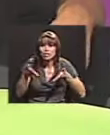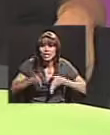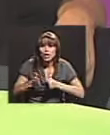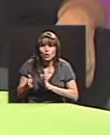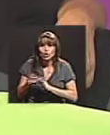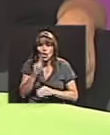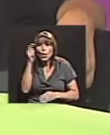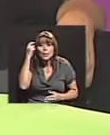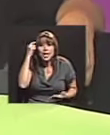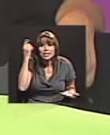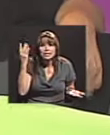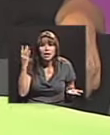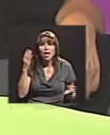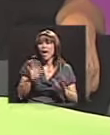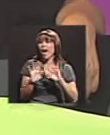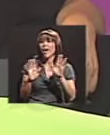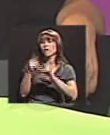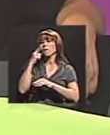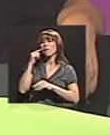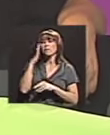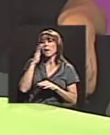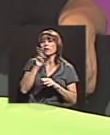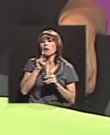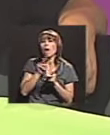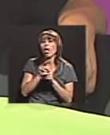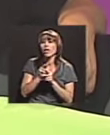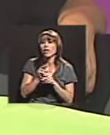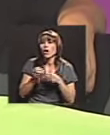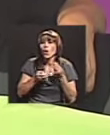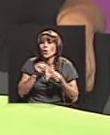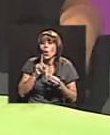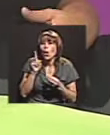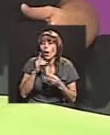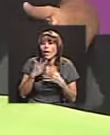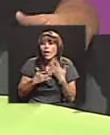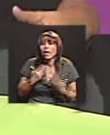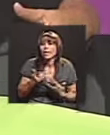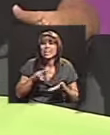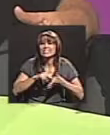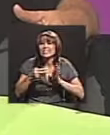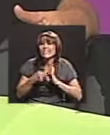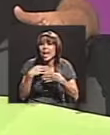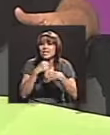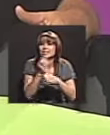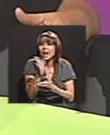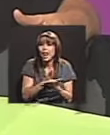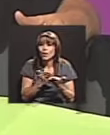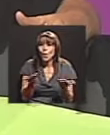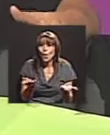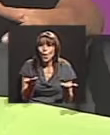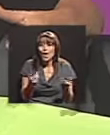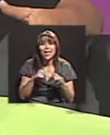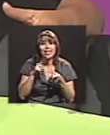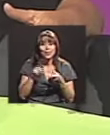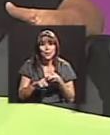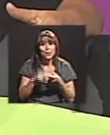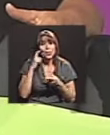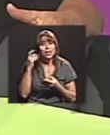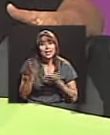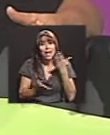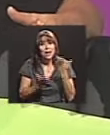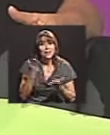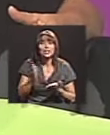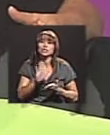no piensan no pero caso papi y mami hacen algo Qué es hacer algo porque tal vez Entonces ahí es donde pasamos porque tal vez su